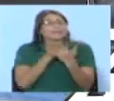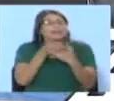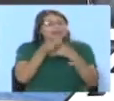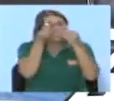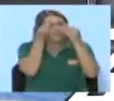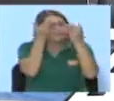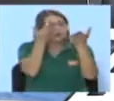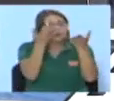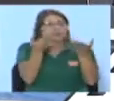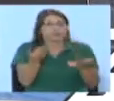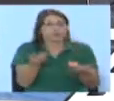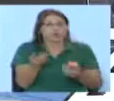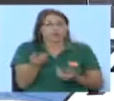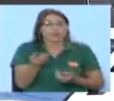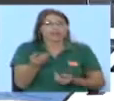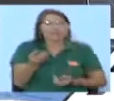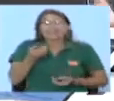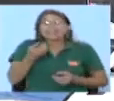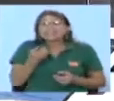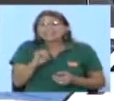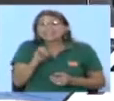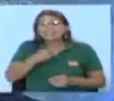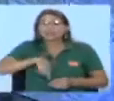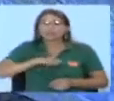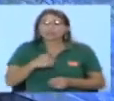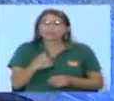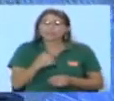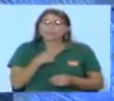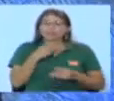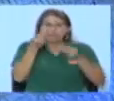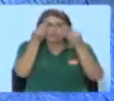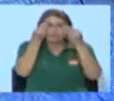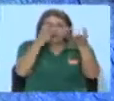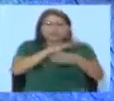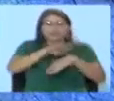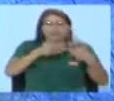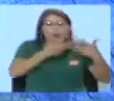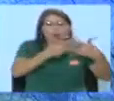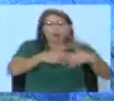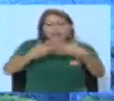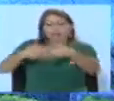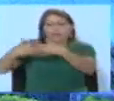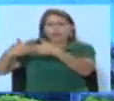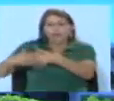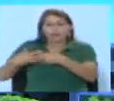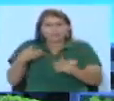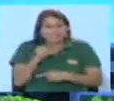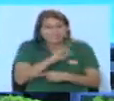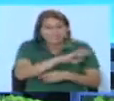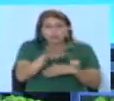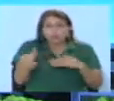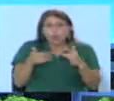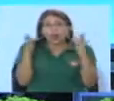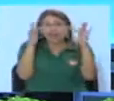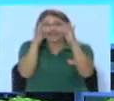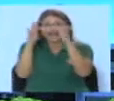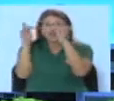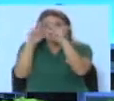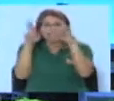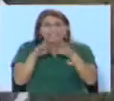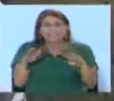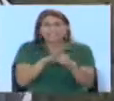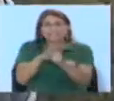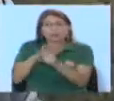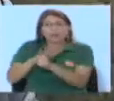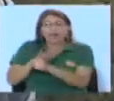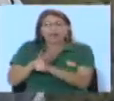información que tenemos es de todos los operadores y todas las redes están saturadas, tenemos un problema que hay que resolver vía tarifa. Sin embargo, hoy